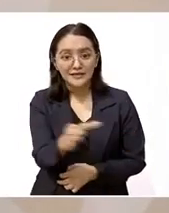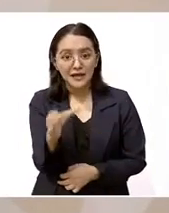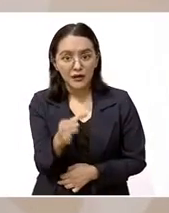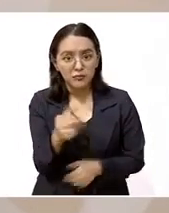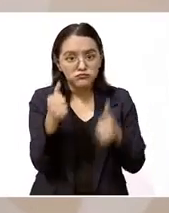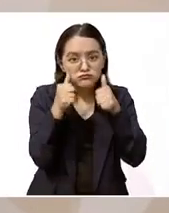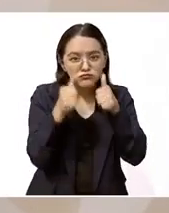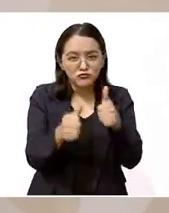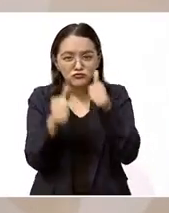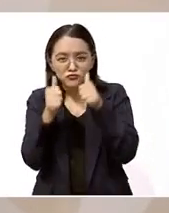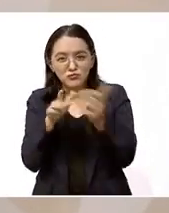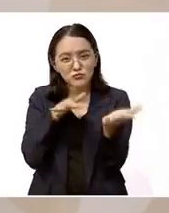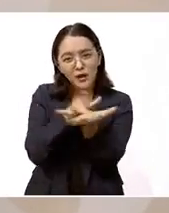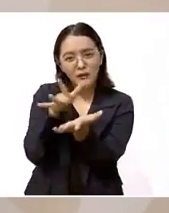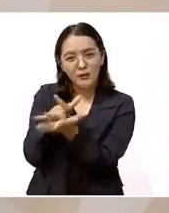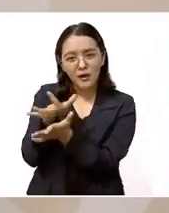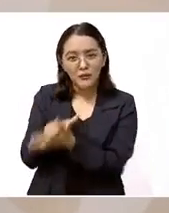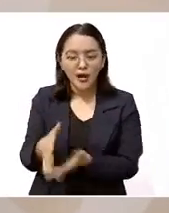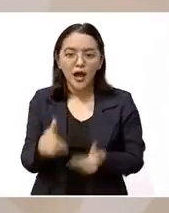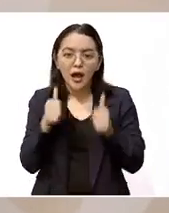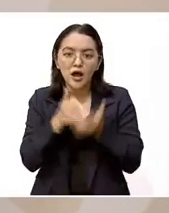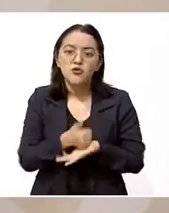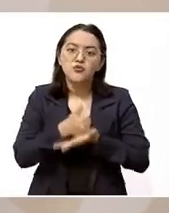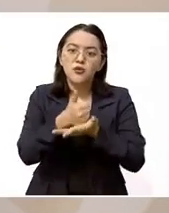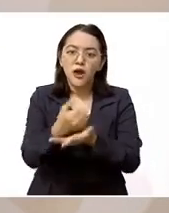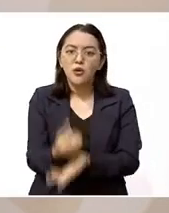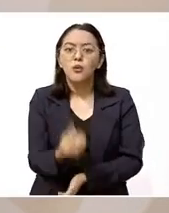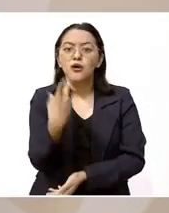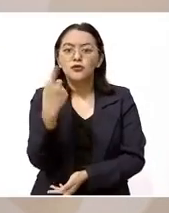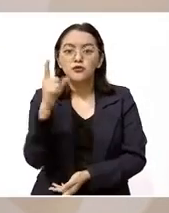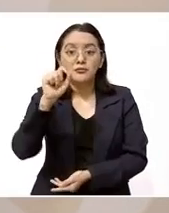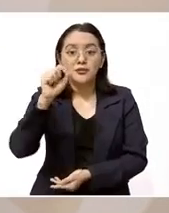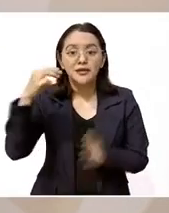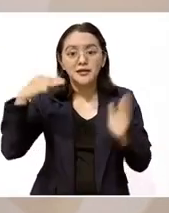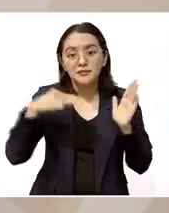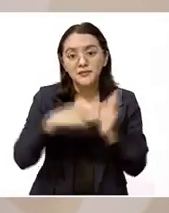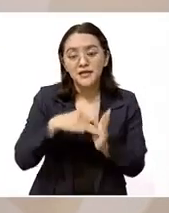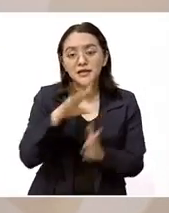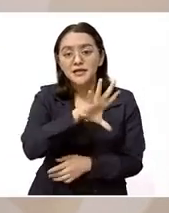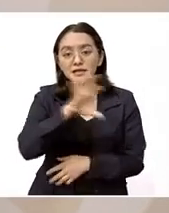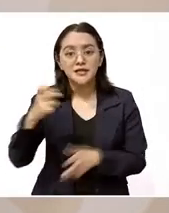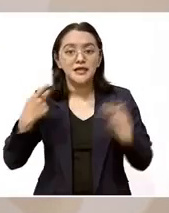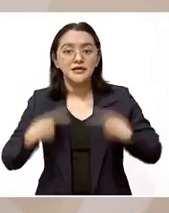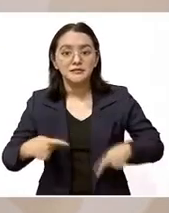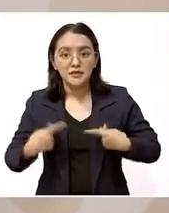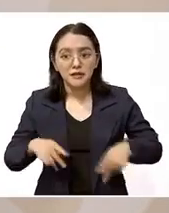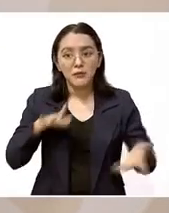ello orientar a 20,500 productores, considerando sus